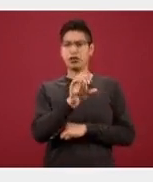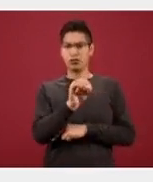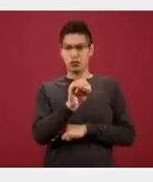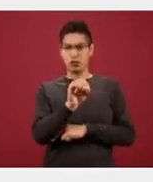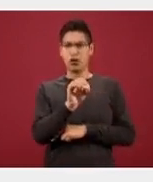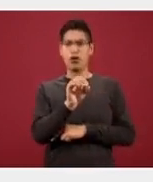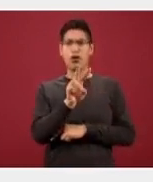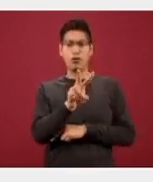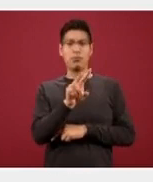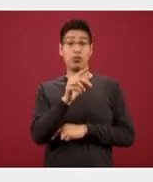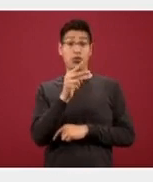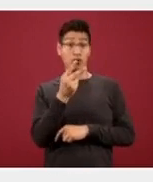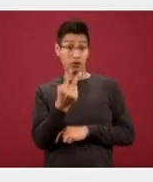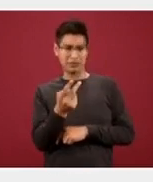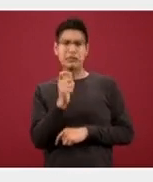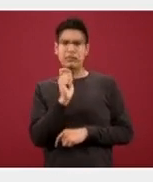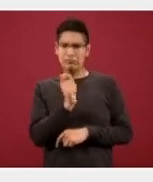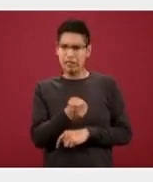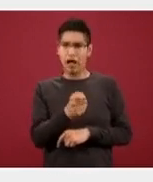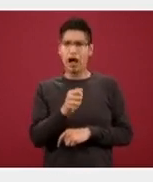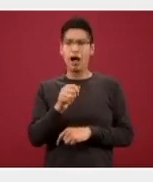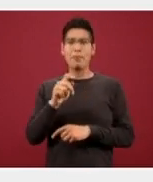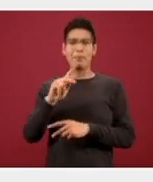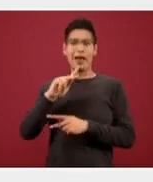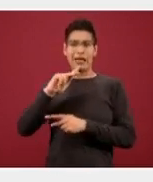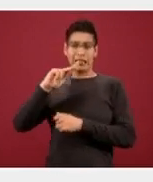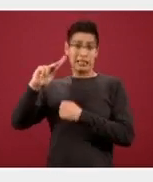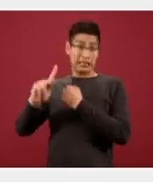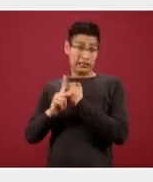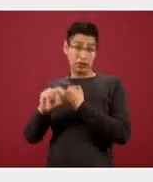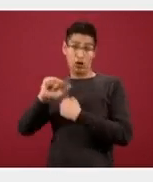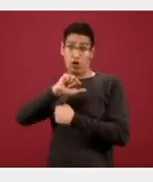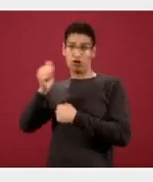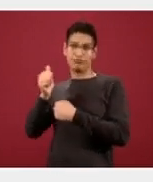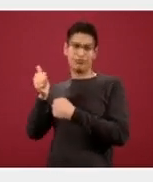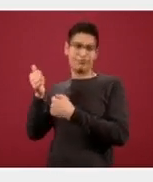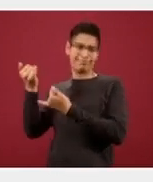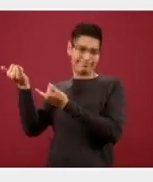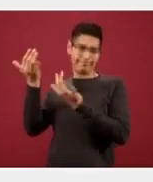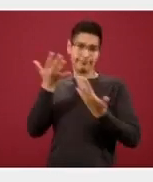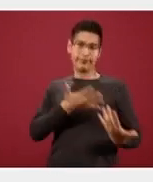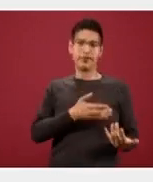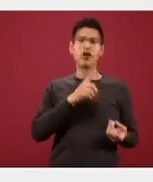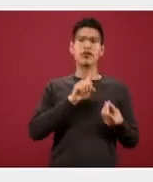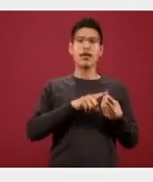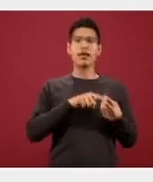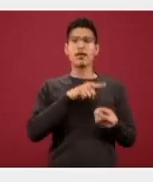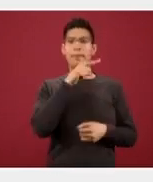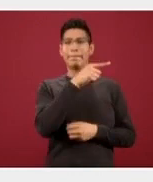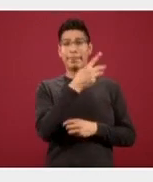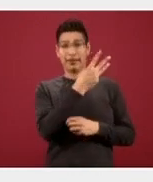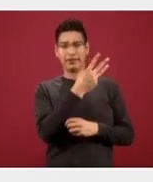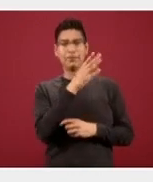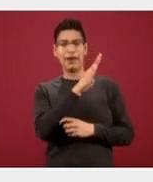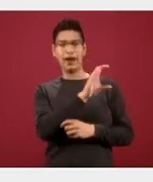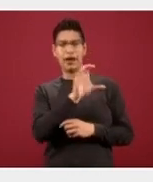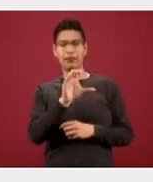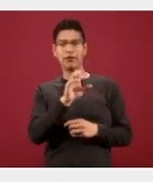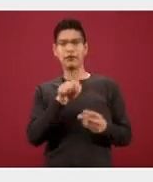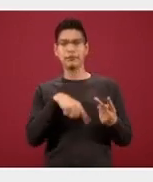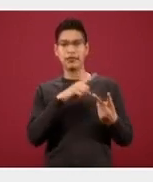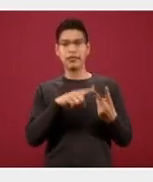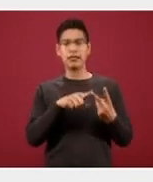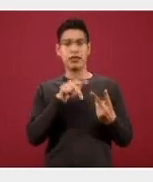tal asociados a importación. De estos tenemos 3 en Baja California, 18 en Ciudad de México, 1